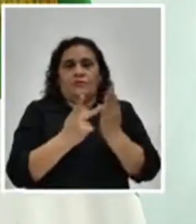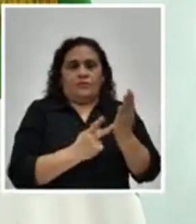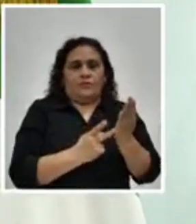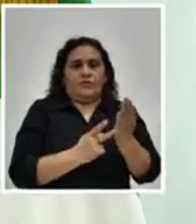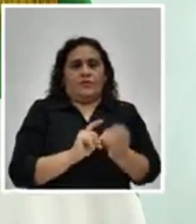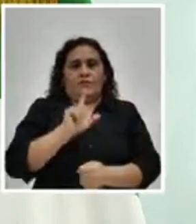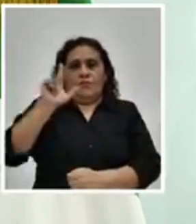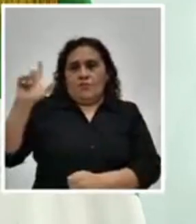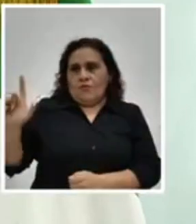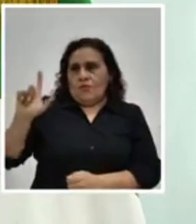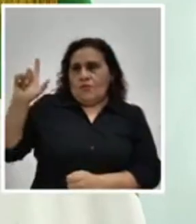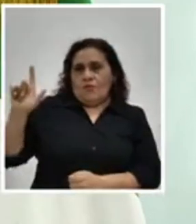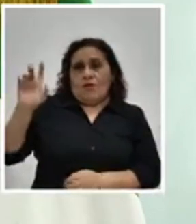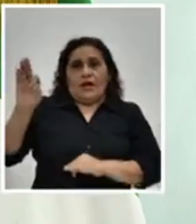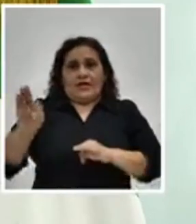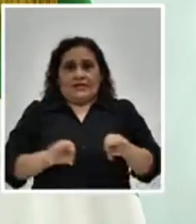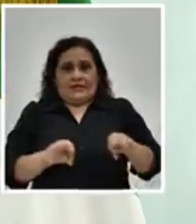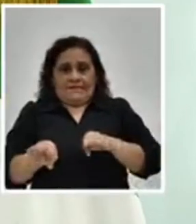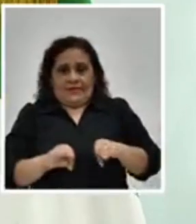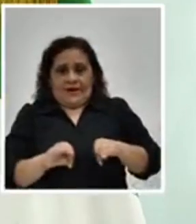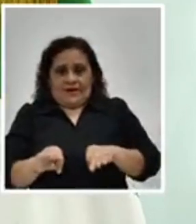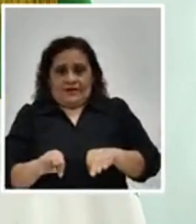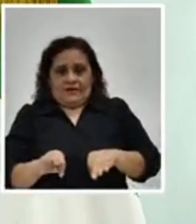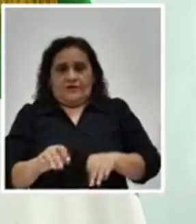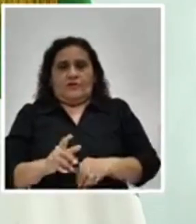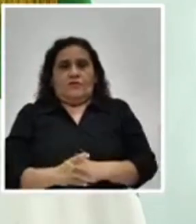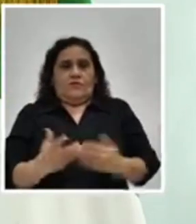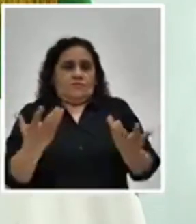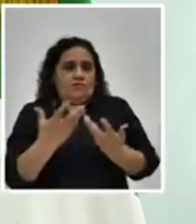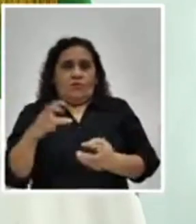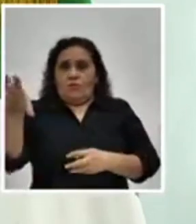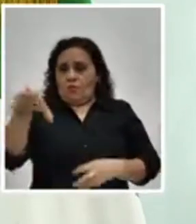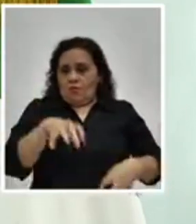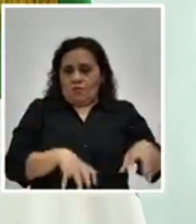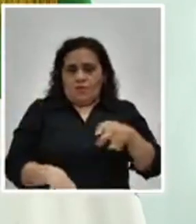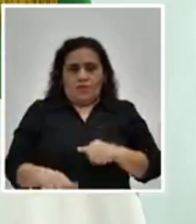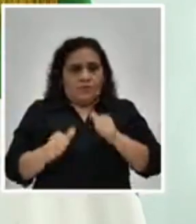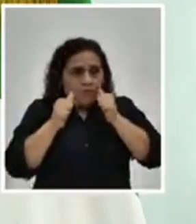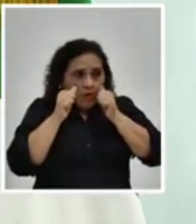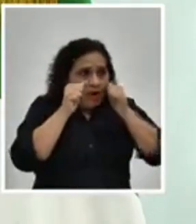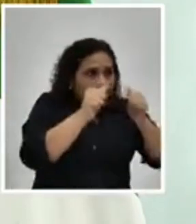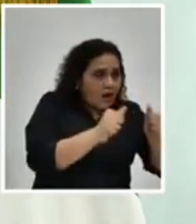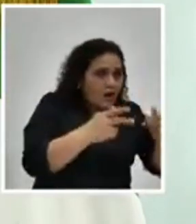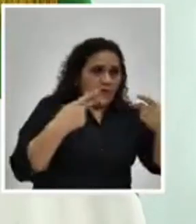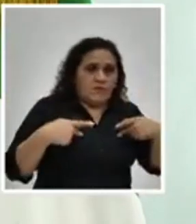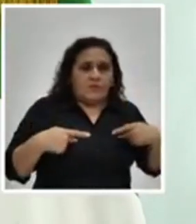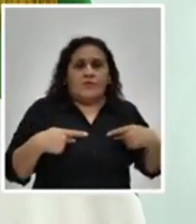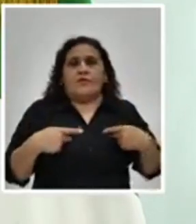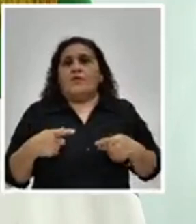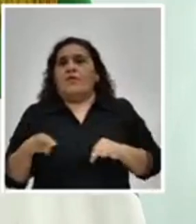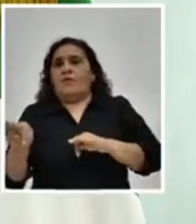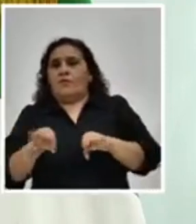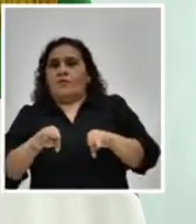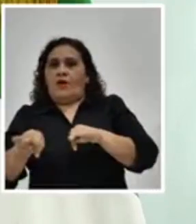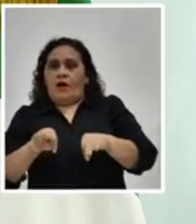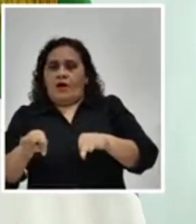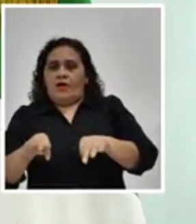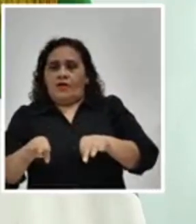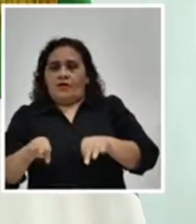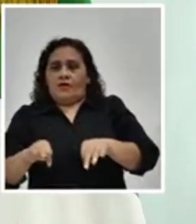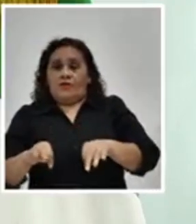de Chamba, el cual se llevó a cabo con empresas que atienden a los ciudadanos en busca de trabajo, dando